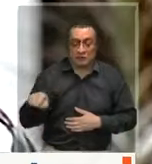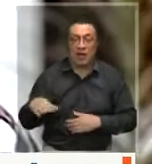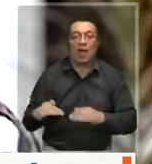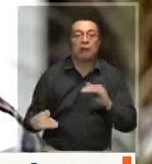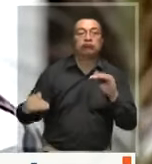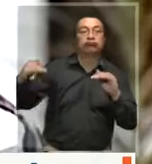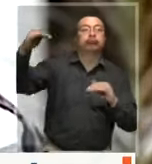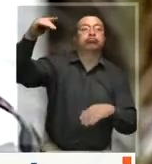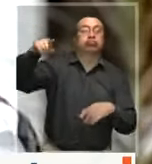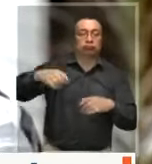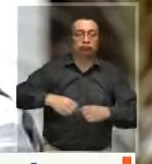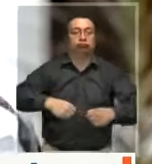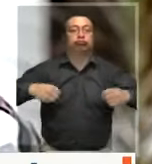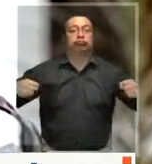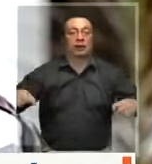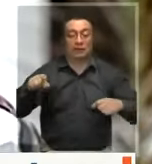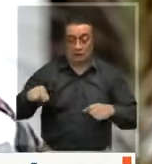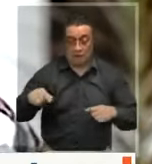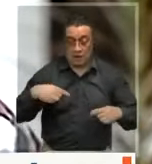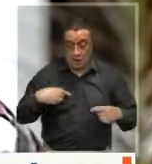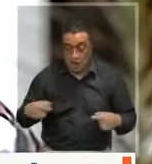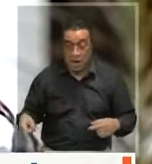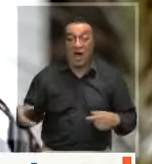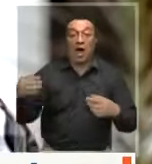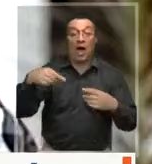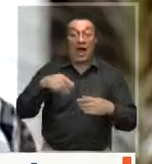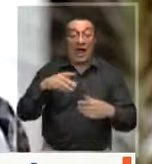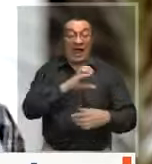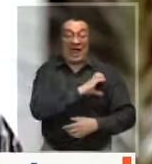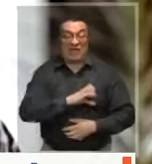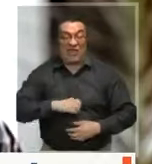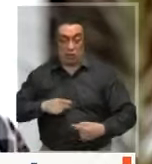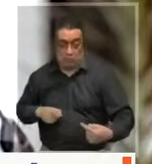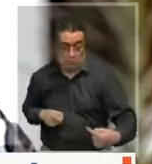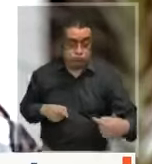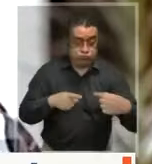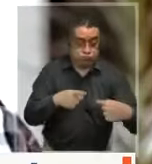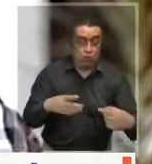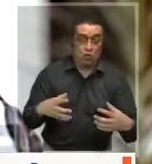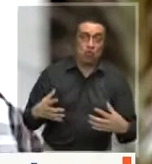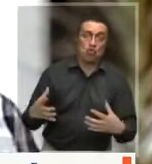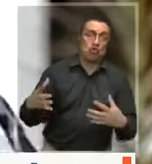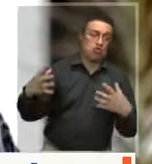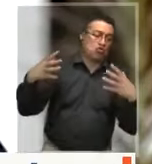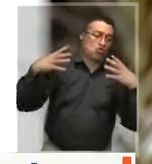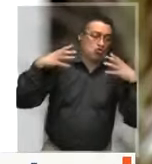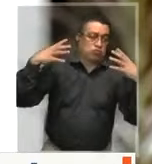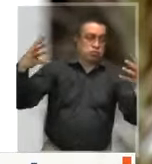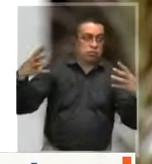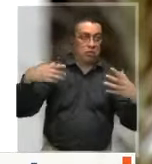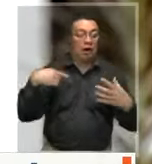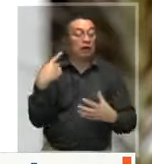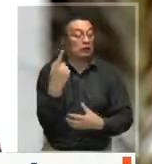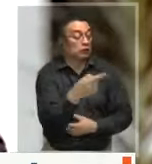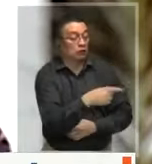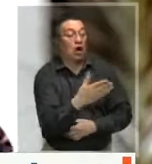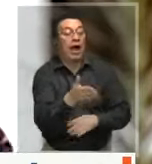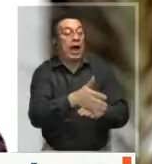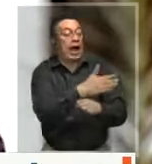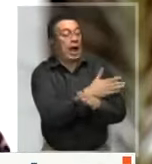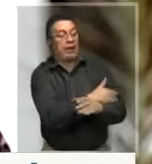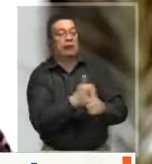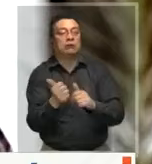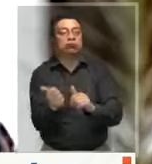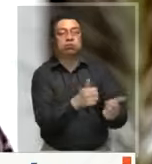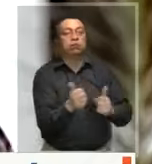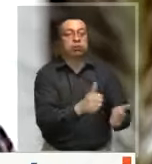Pablo Escobar, al enfrentarse al Estado, fue tan grande que terminó ensombreciendo todo lo que lo antecedió. Pero